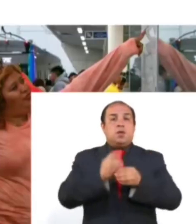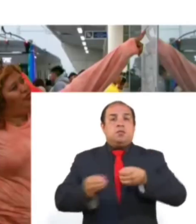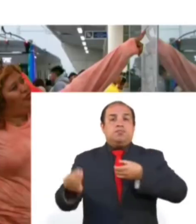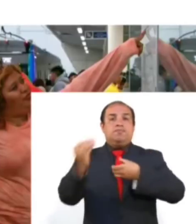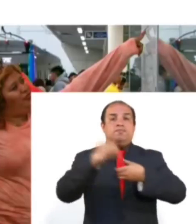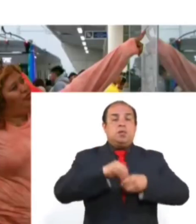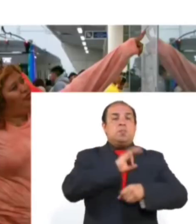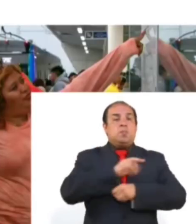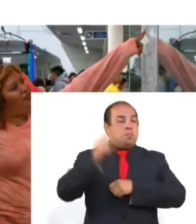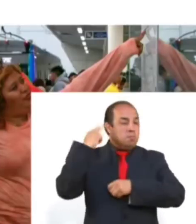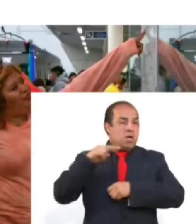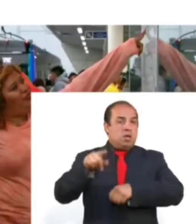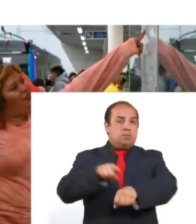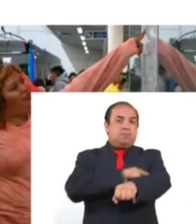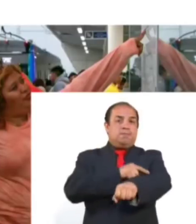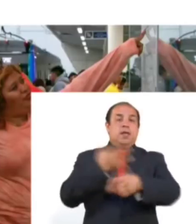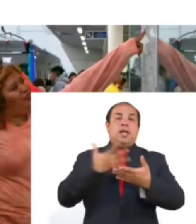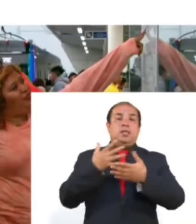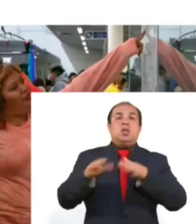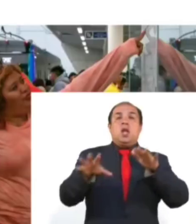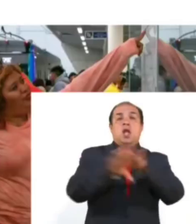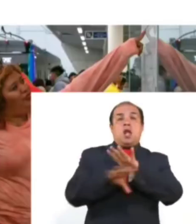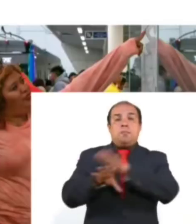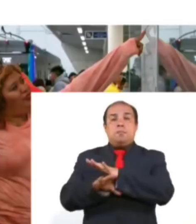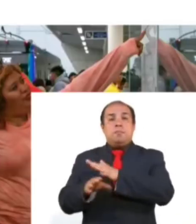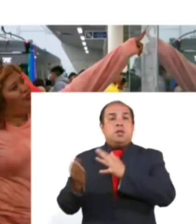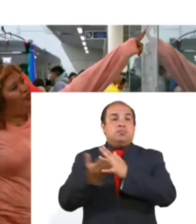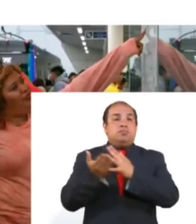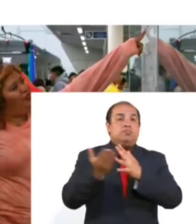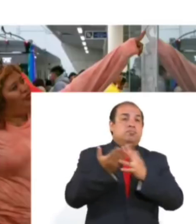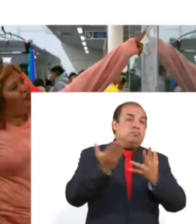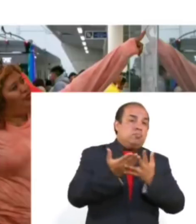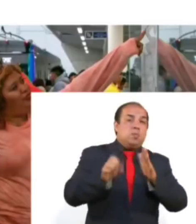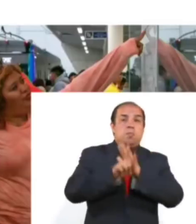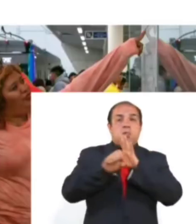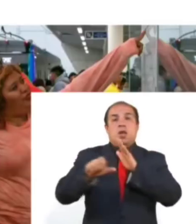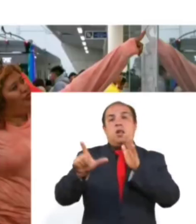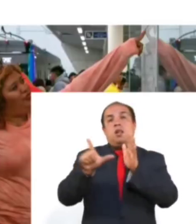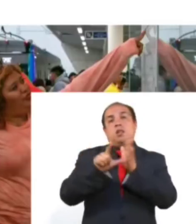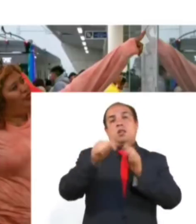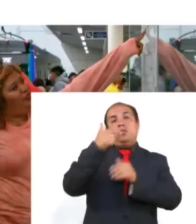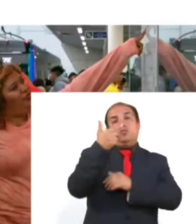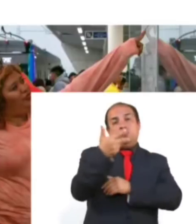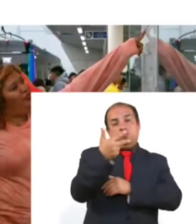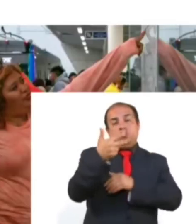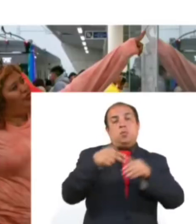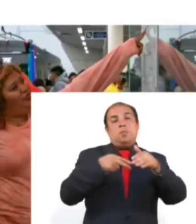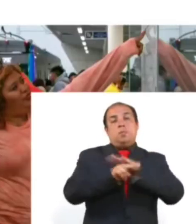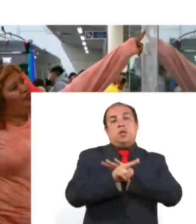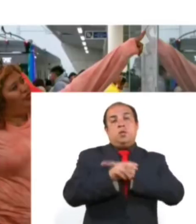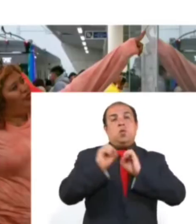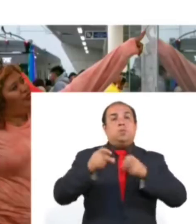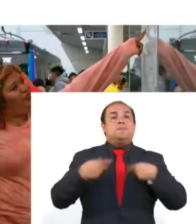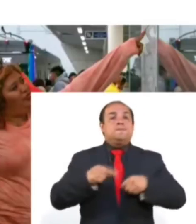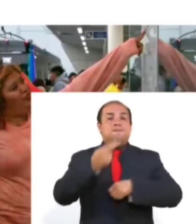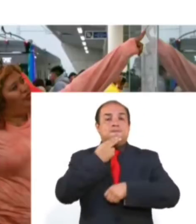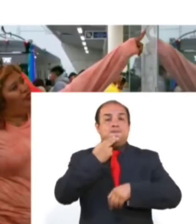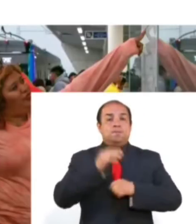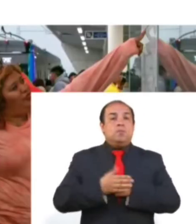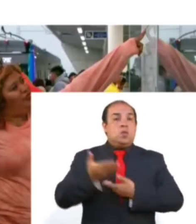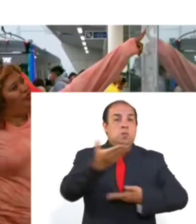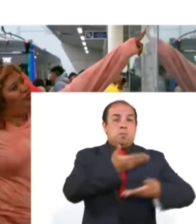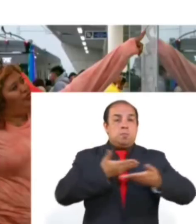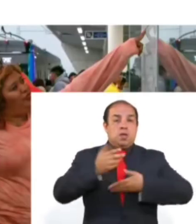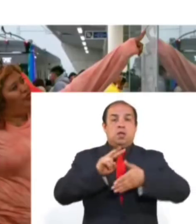manera que puedan hacer viajes más largos haciendo los transbordos necesarios como decía como puede ser en la línea 8 o incluso como vemos que hay usuarios compartidos entre